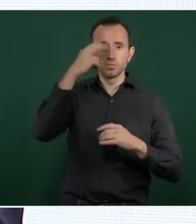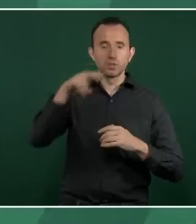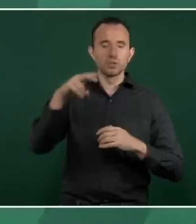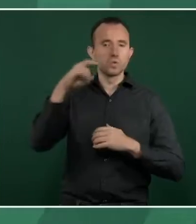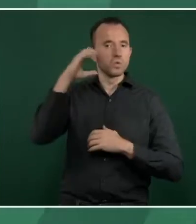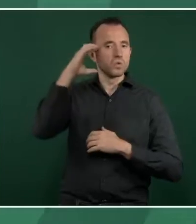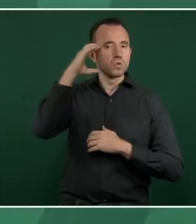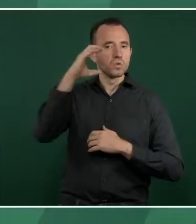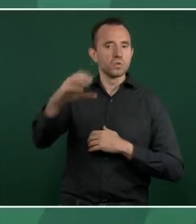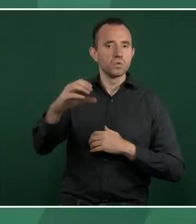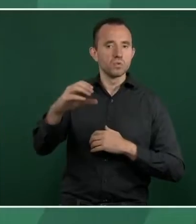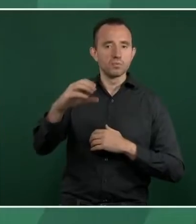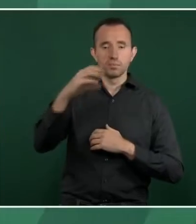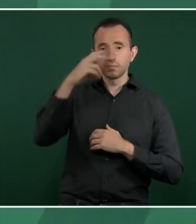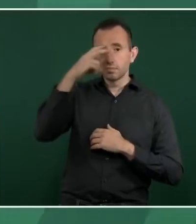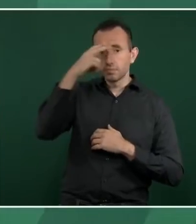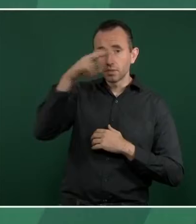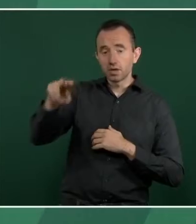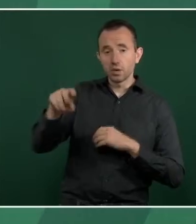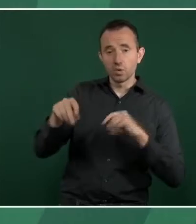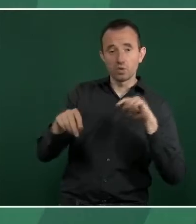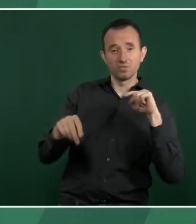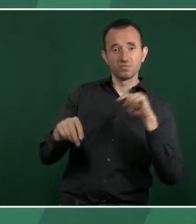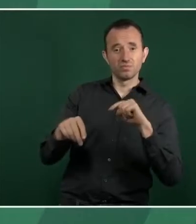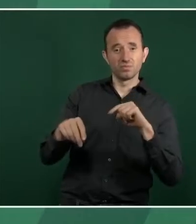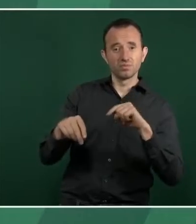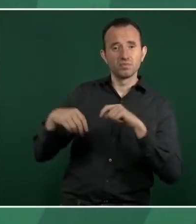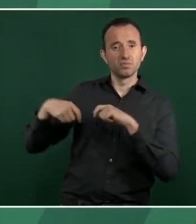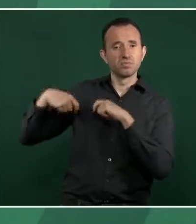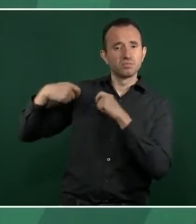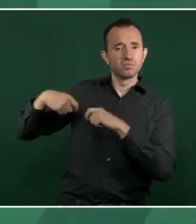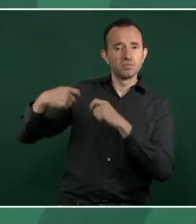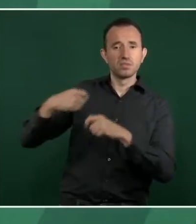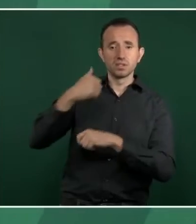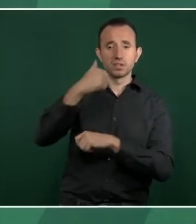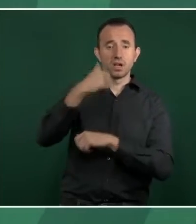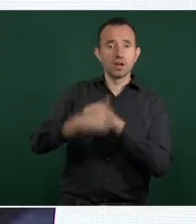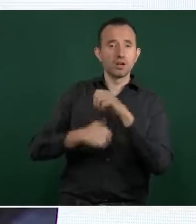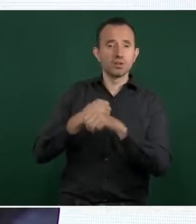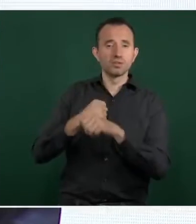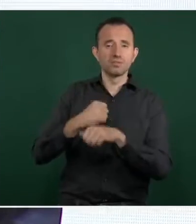estoy hablando nada más de un sexenio, estoy hablando de todo el periodo neoliberal.